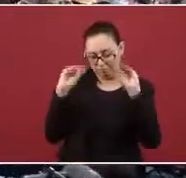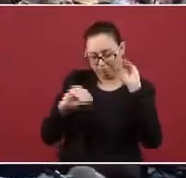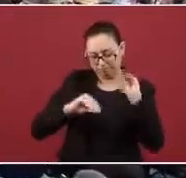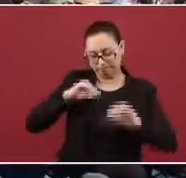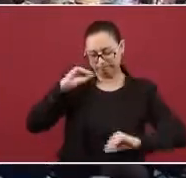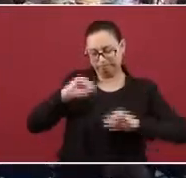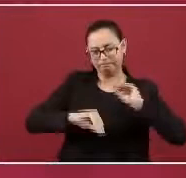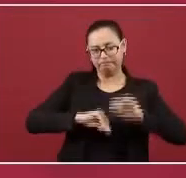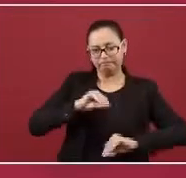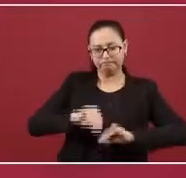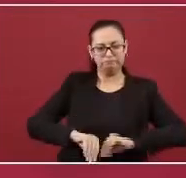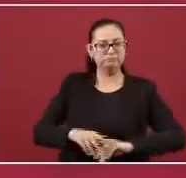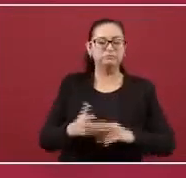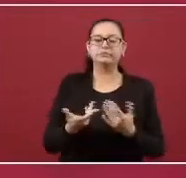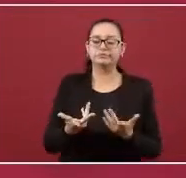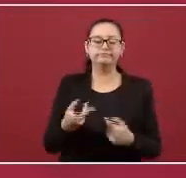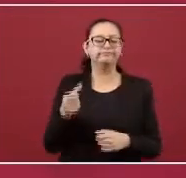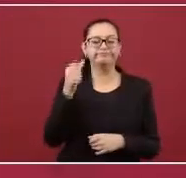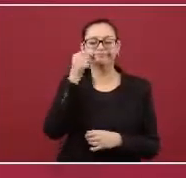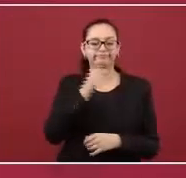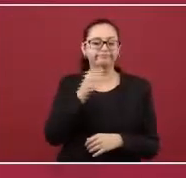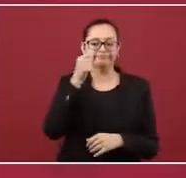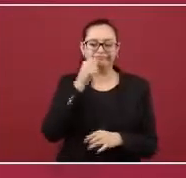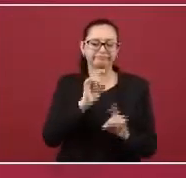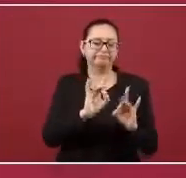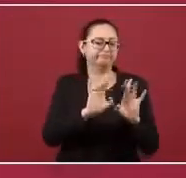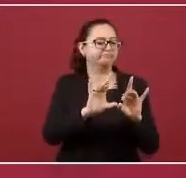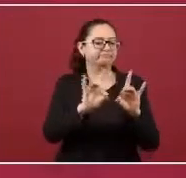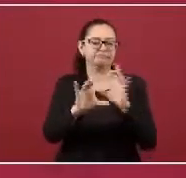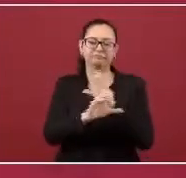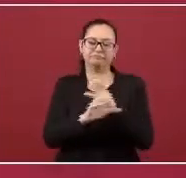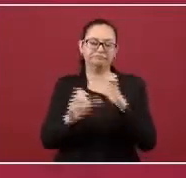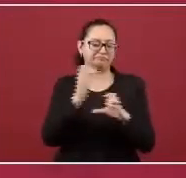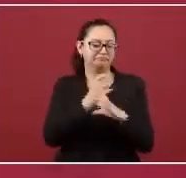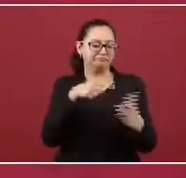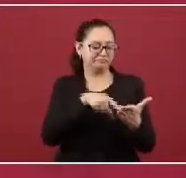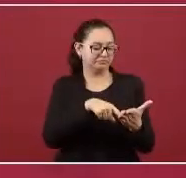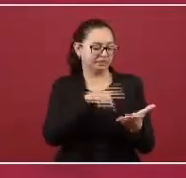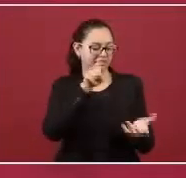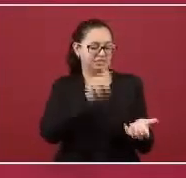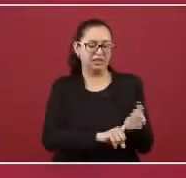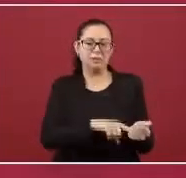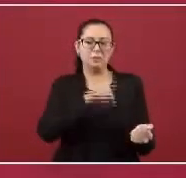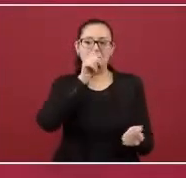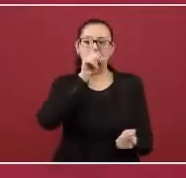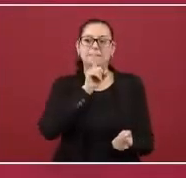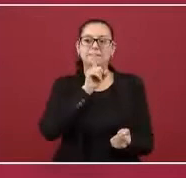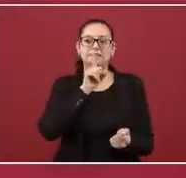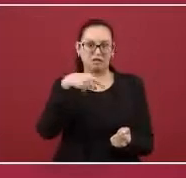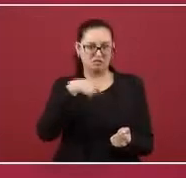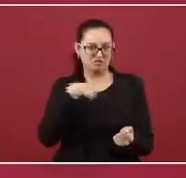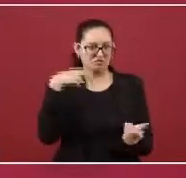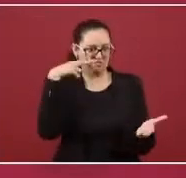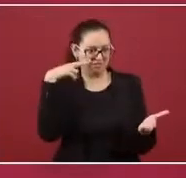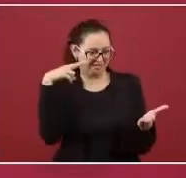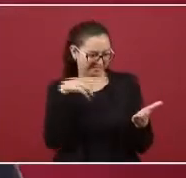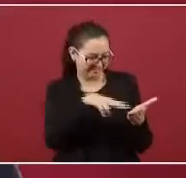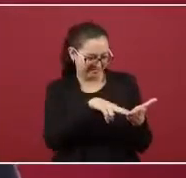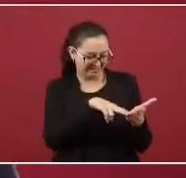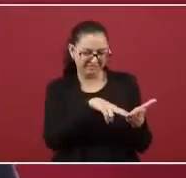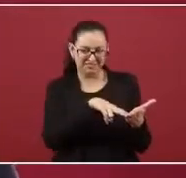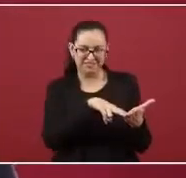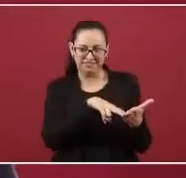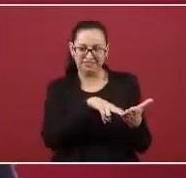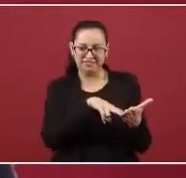siempre había pues cosas que no son ciertas. Yo cuando vi una parte, porque no